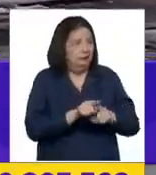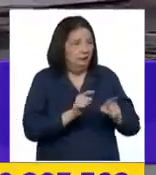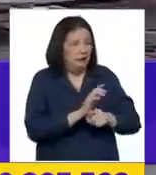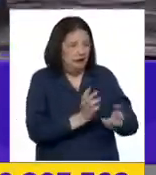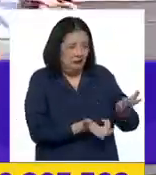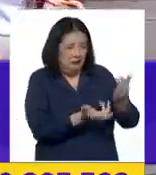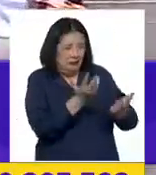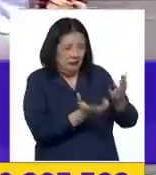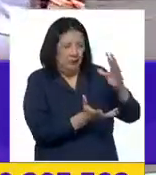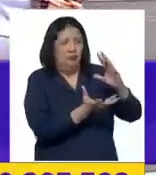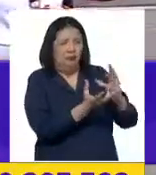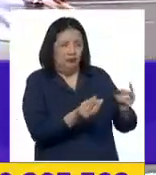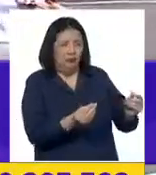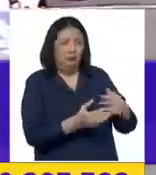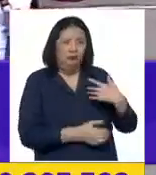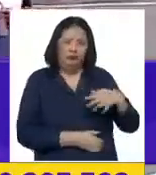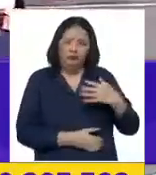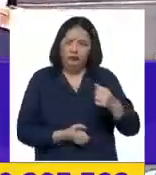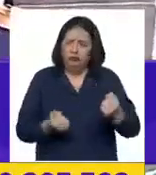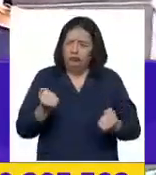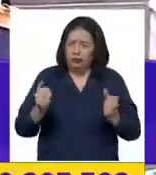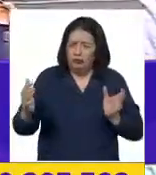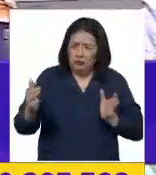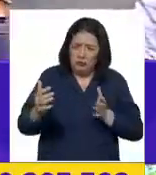tragedia más grande. La combi se chocó con el